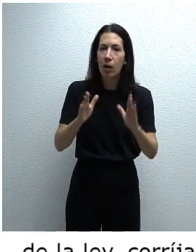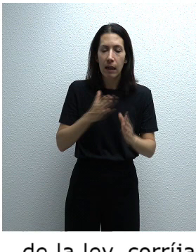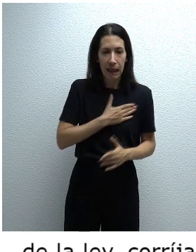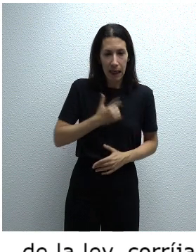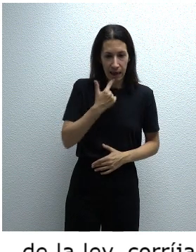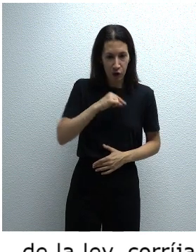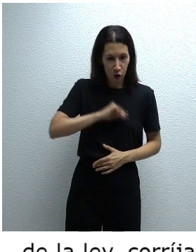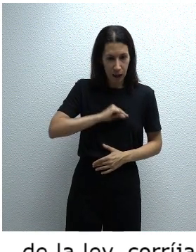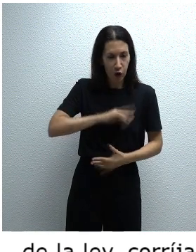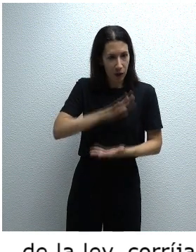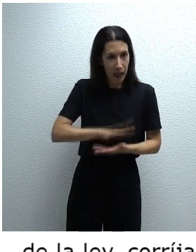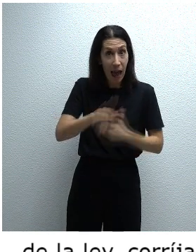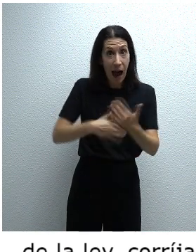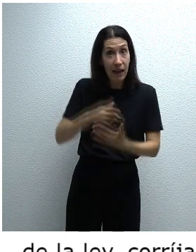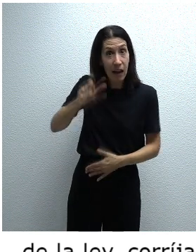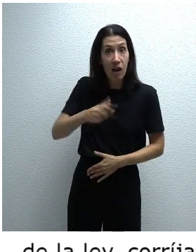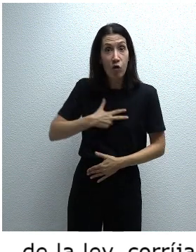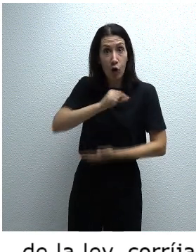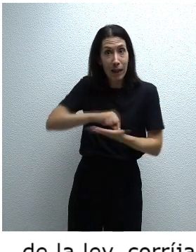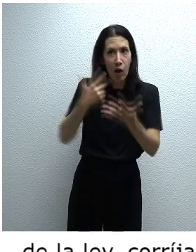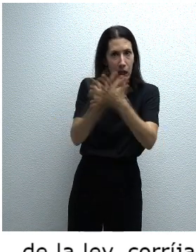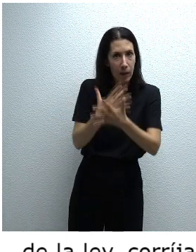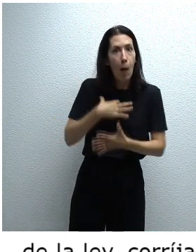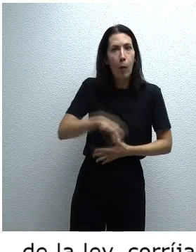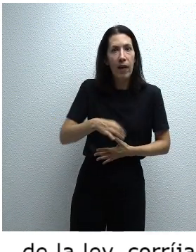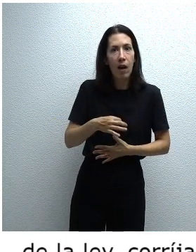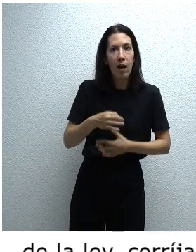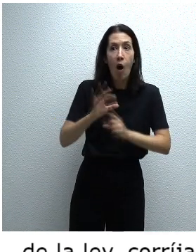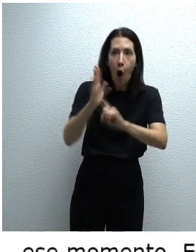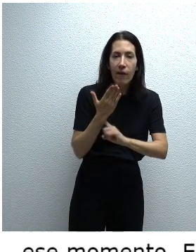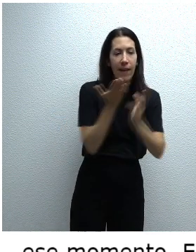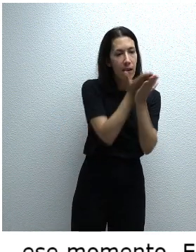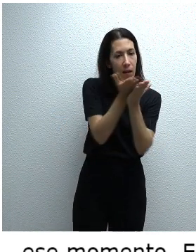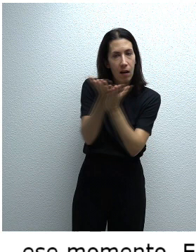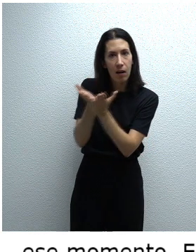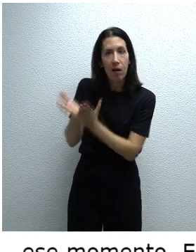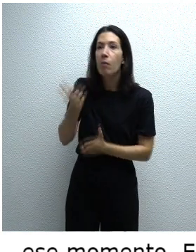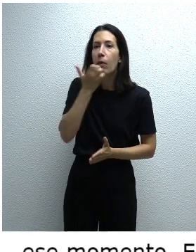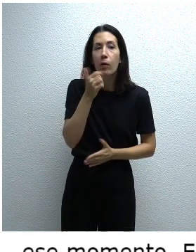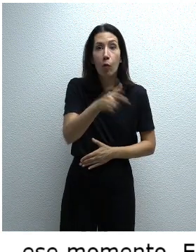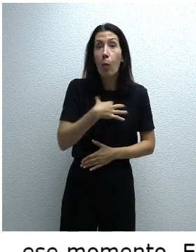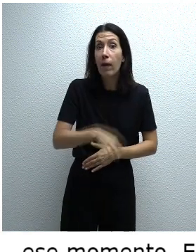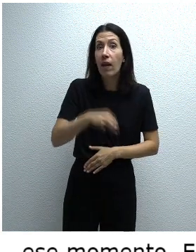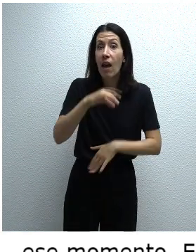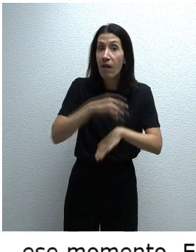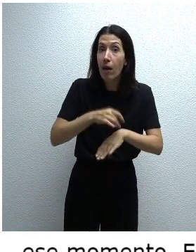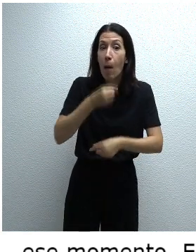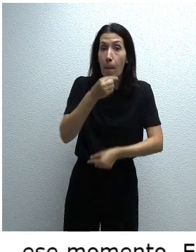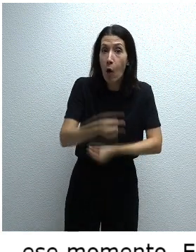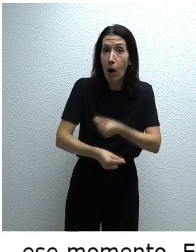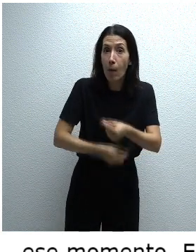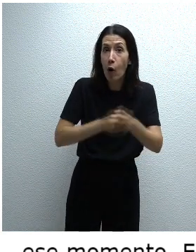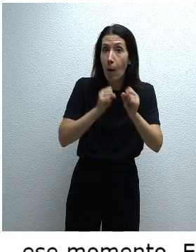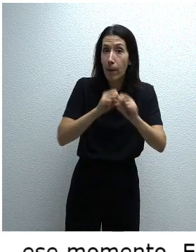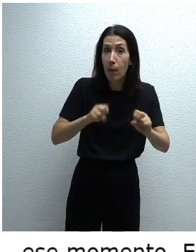se lo va a explicar y le va a ofrecer posibilidades. Y, bueno, usted puede el determinar, sobre todo en enfermedades que van poco a poco en el tiempo, como